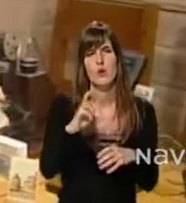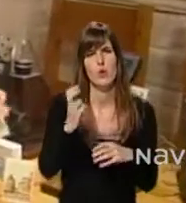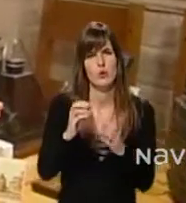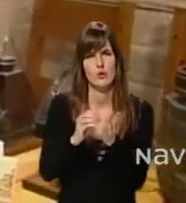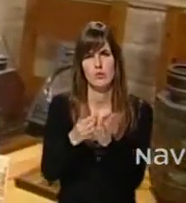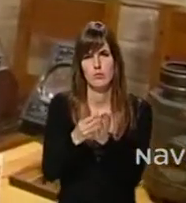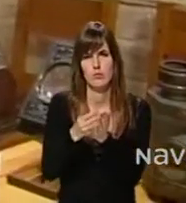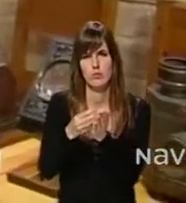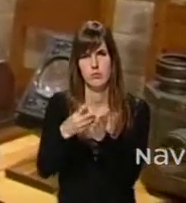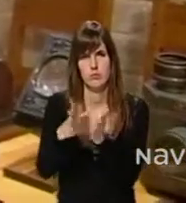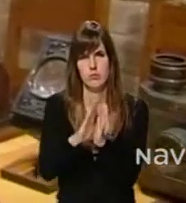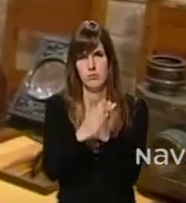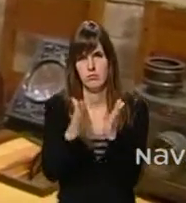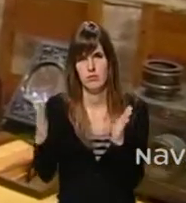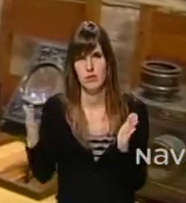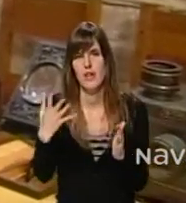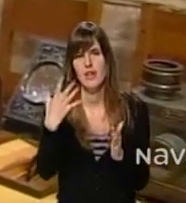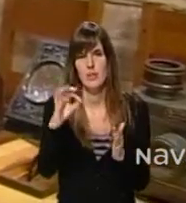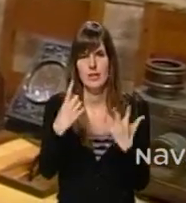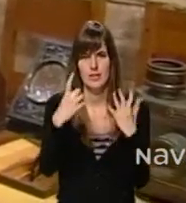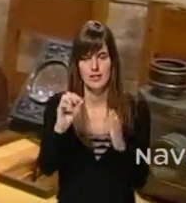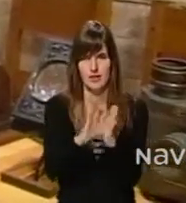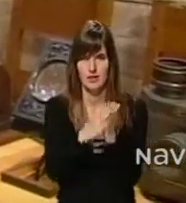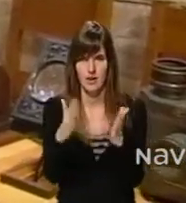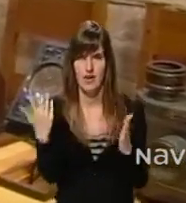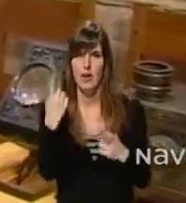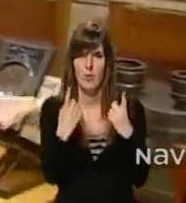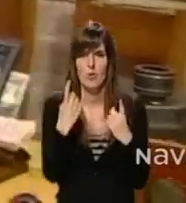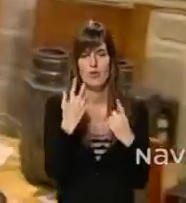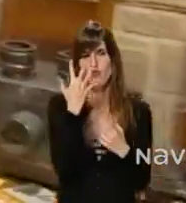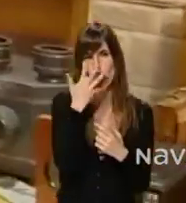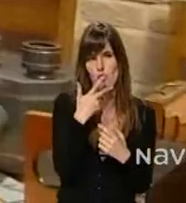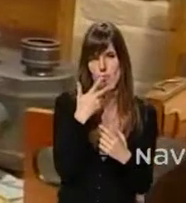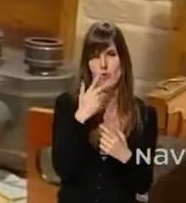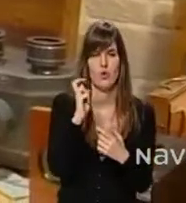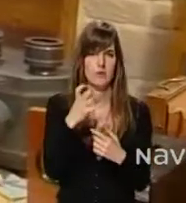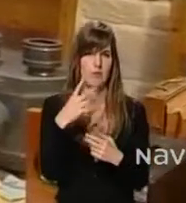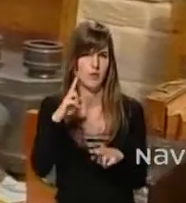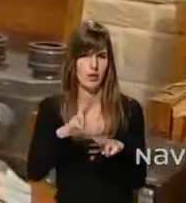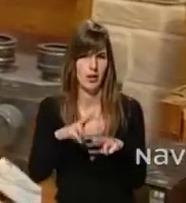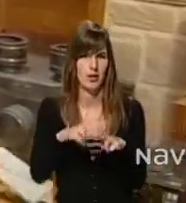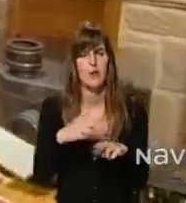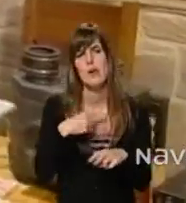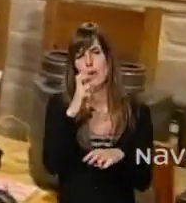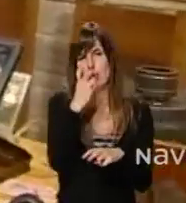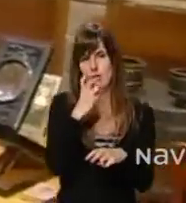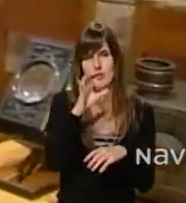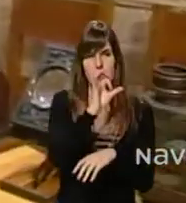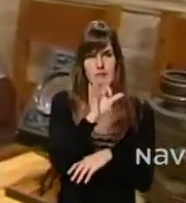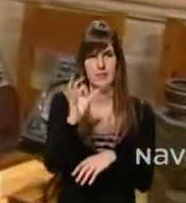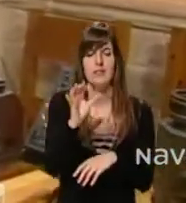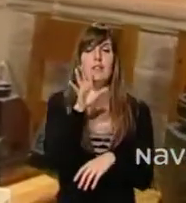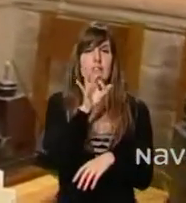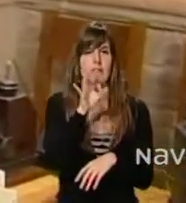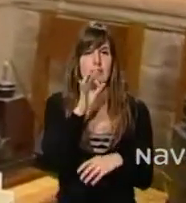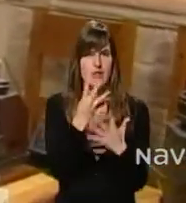con 50, 60 postales, algunas de ellas coloreadas. Aquí tengo una muy curiosa de San Sebastián, de finales